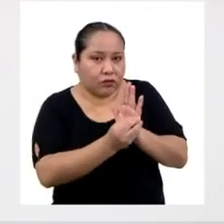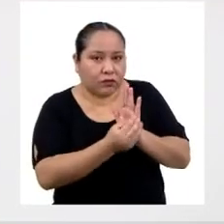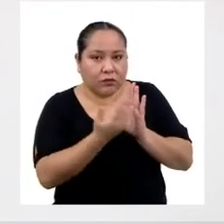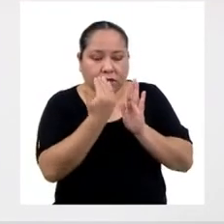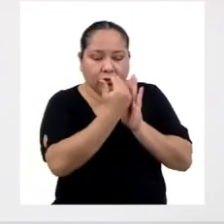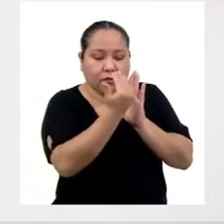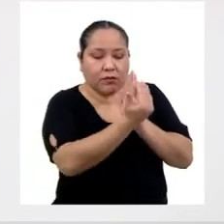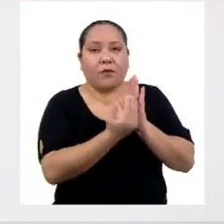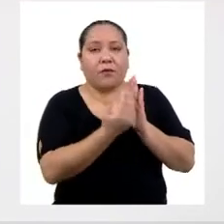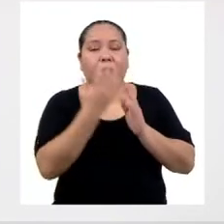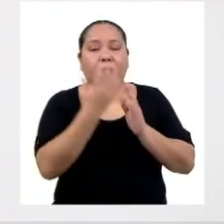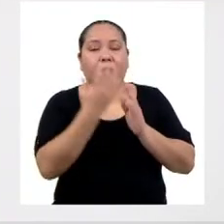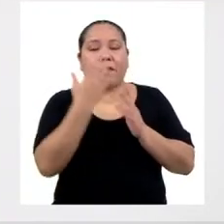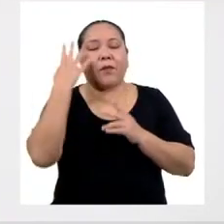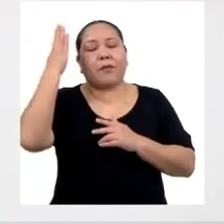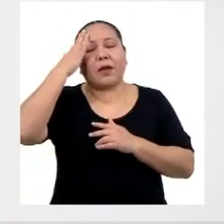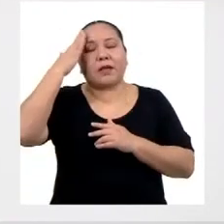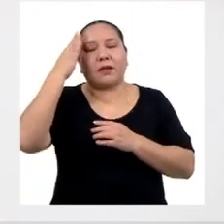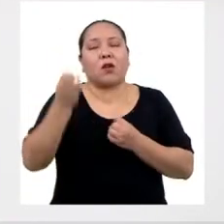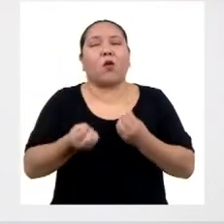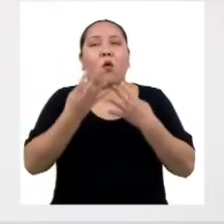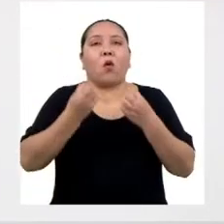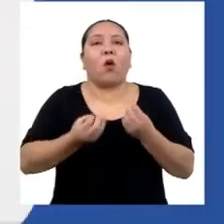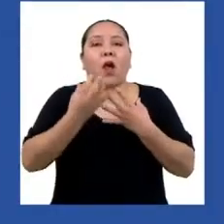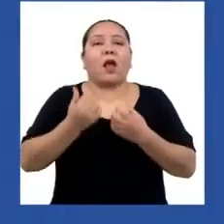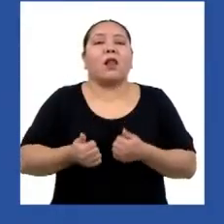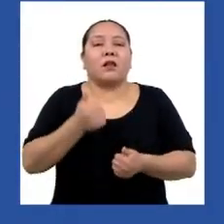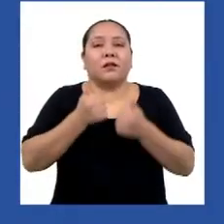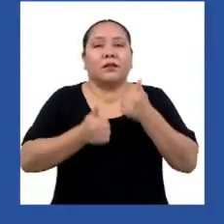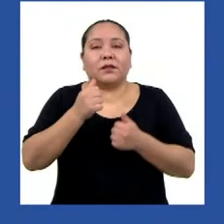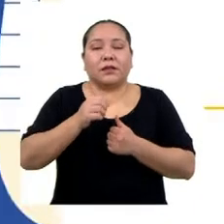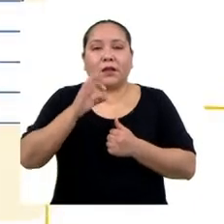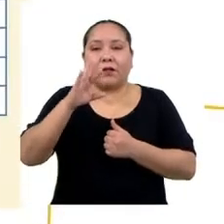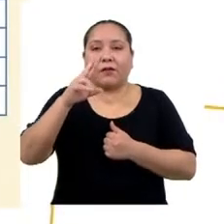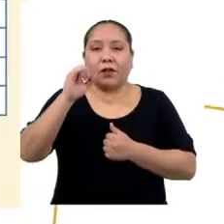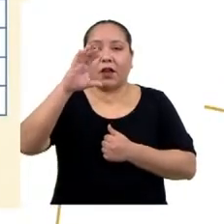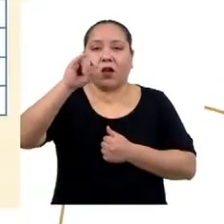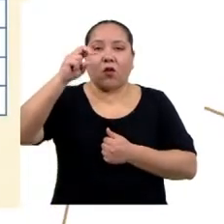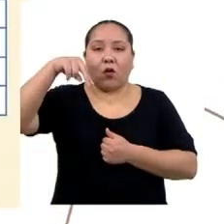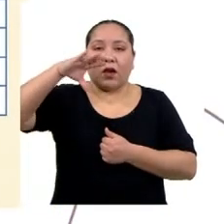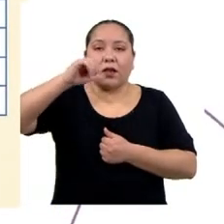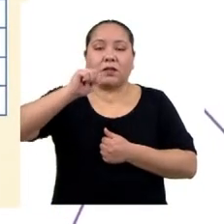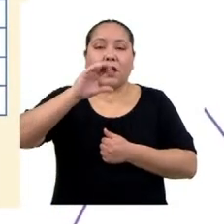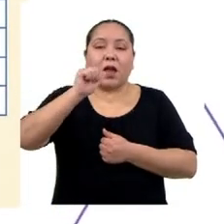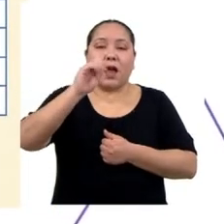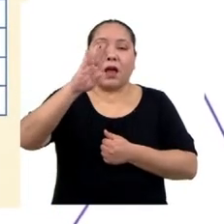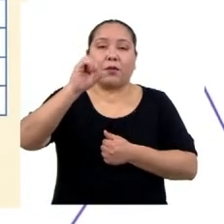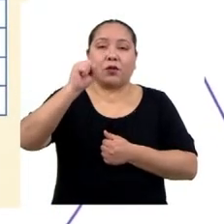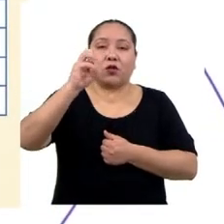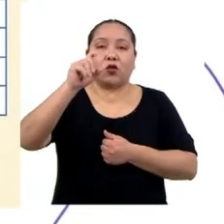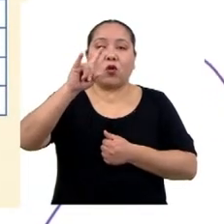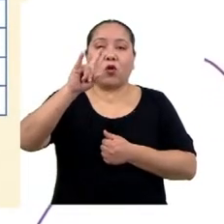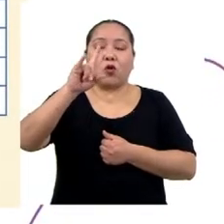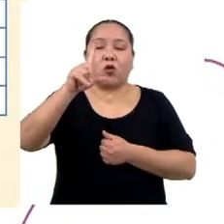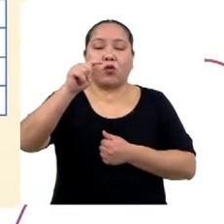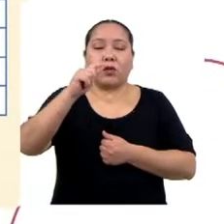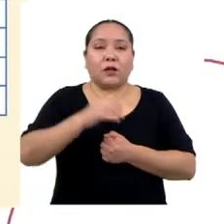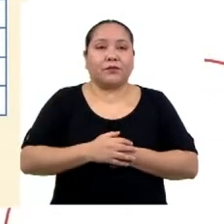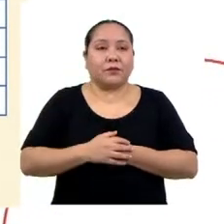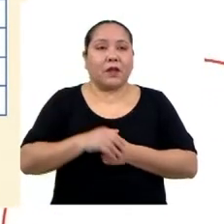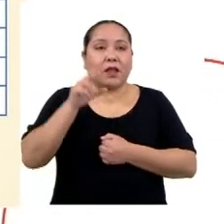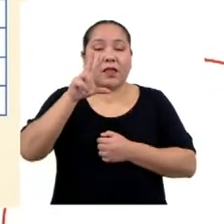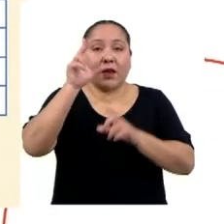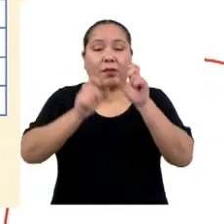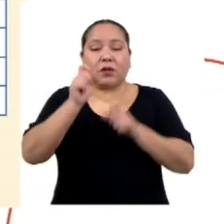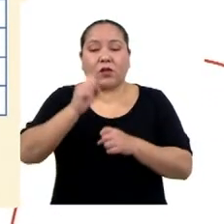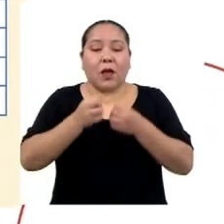para obtener nuestra frecuencia absoluta. Contemos. 3 personas respondieron que pierden desde